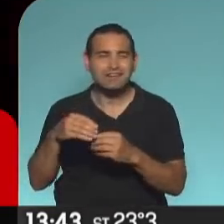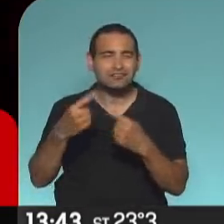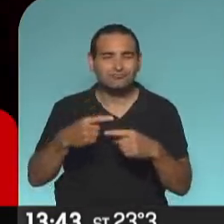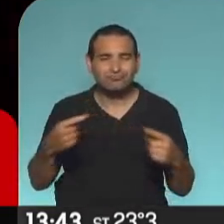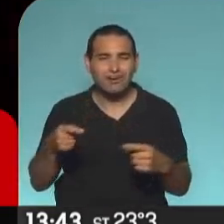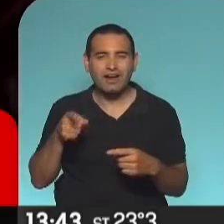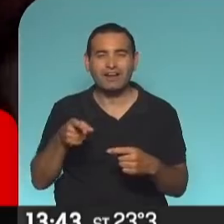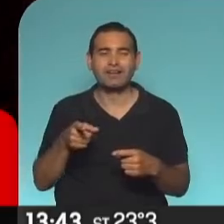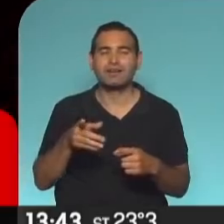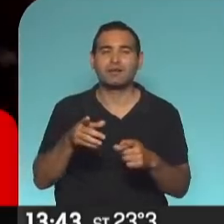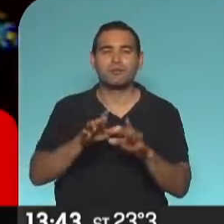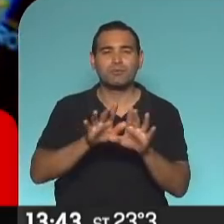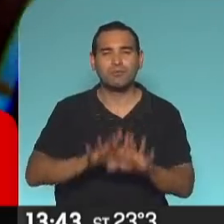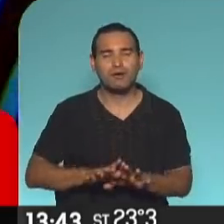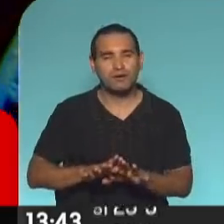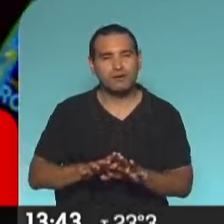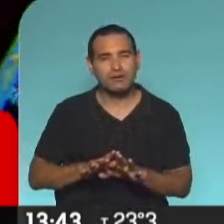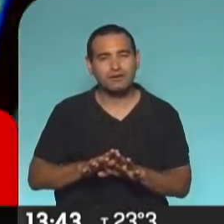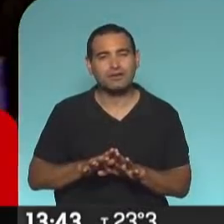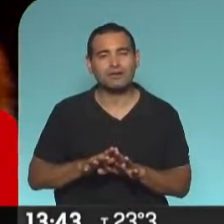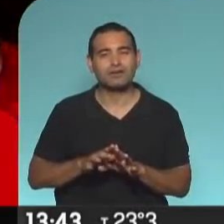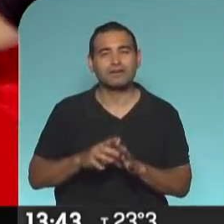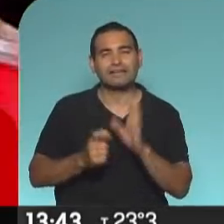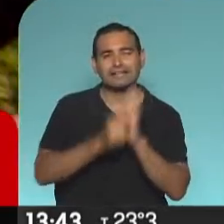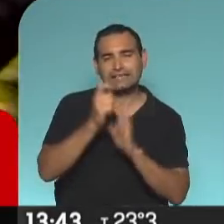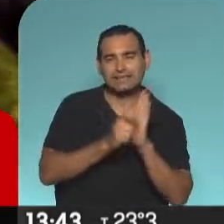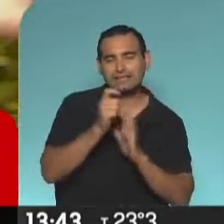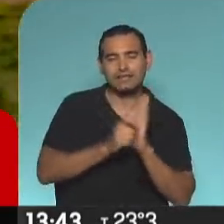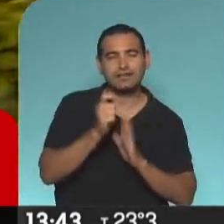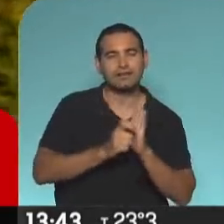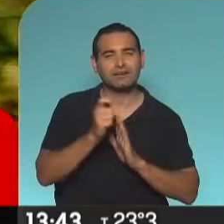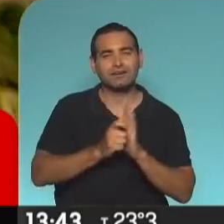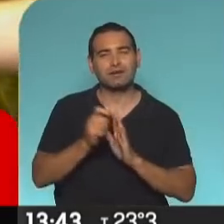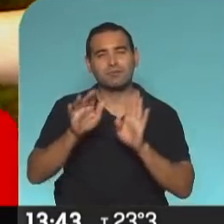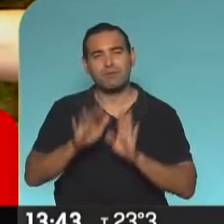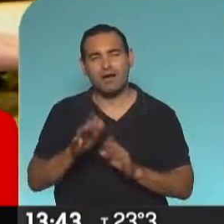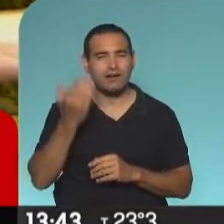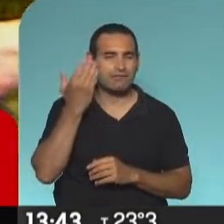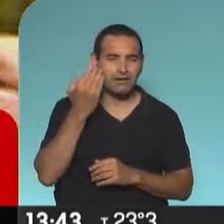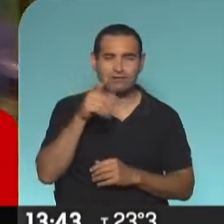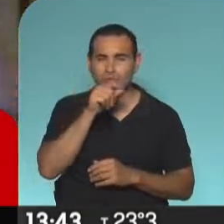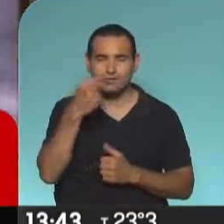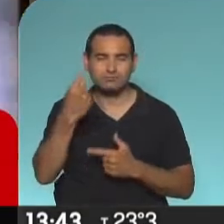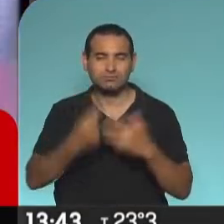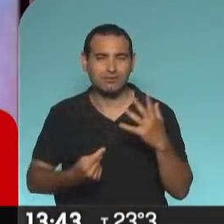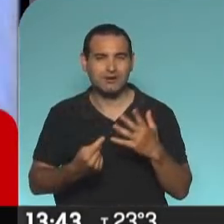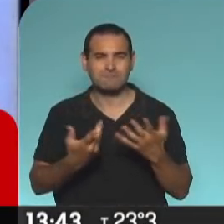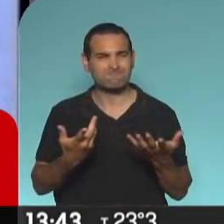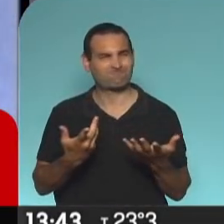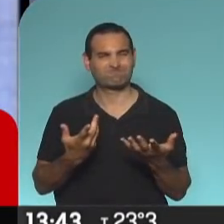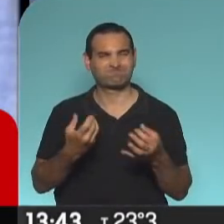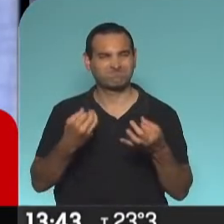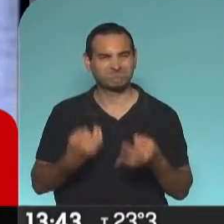una empresa a través también de su Instagram y de sus redes, que realmente